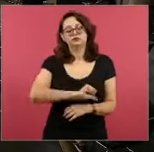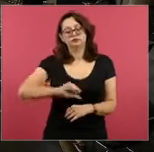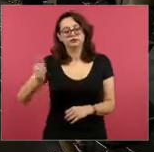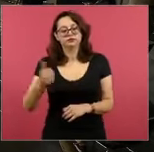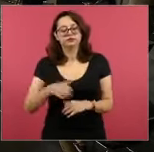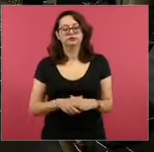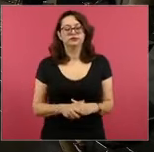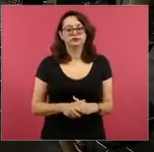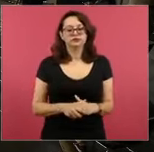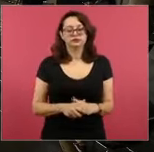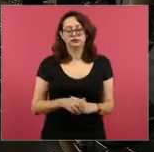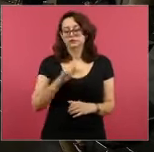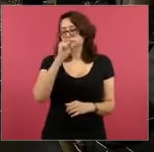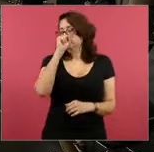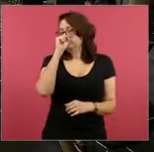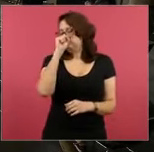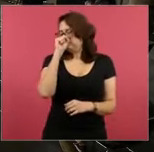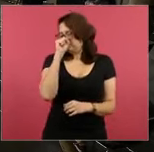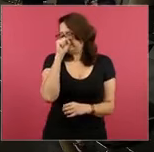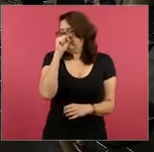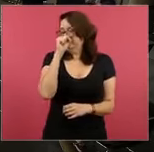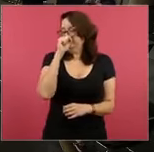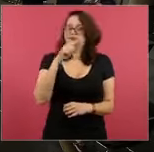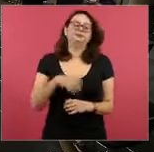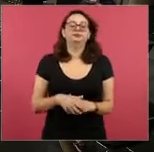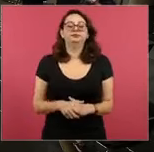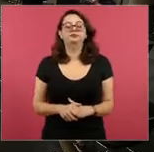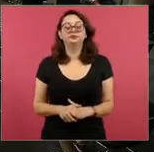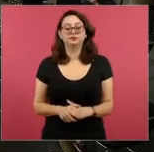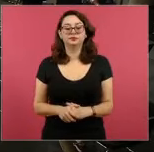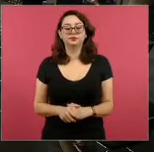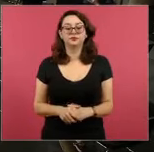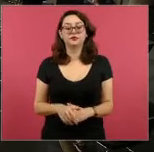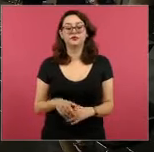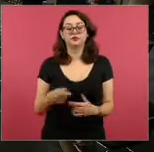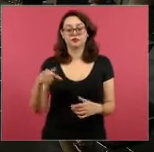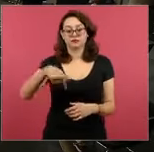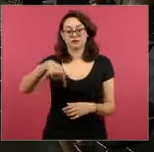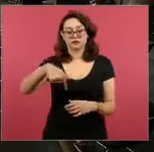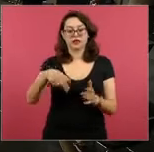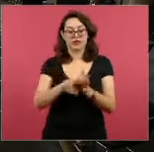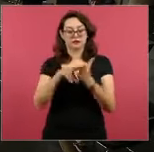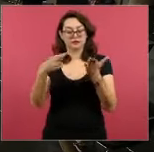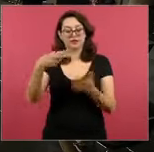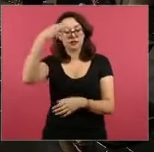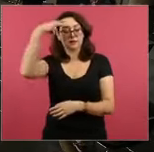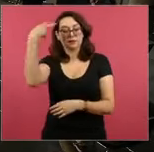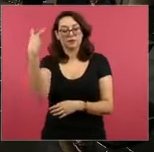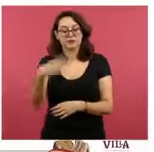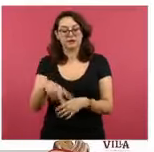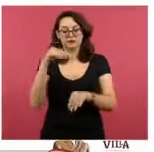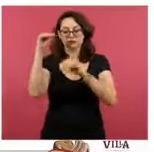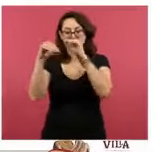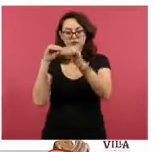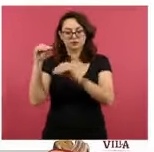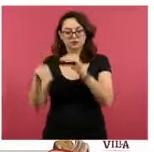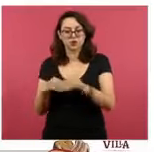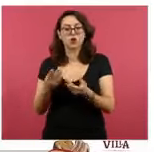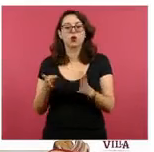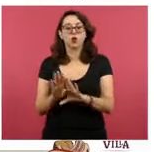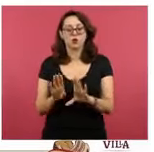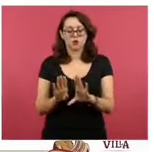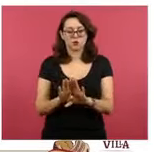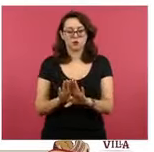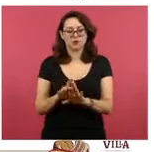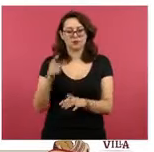Mortaja del fardo mortuorio de Zimampán, Hidalgo. Este es hecho en México, ¿sí? ¿Y qué es lo que se busca? Que